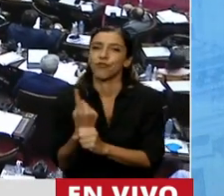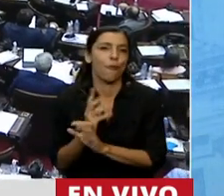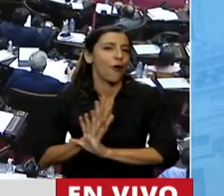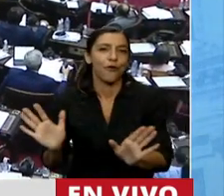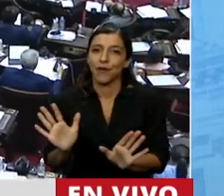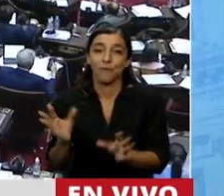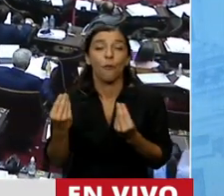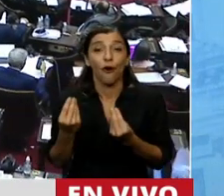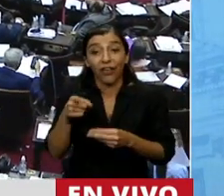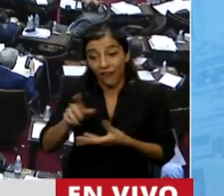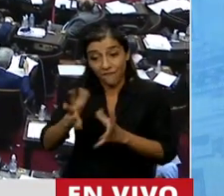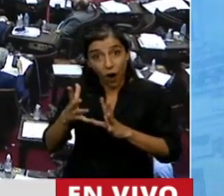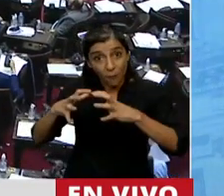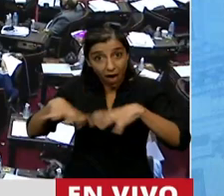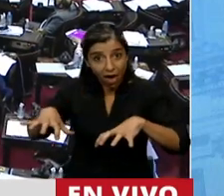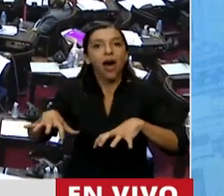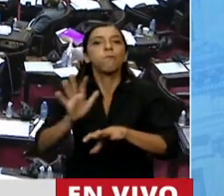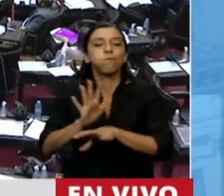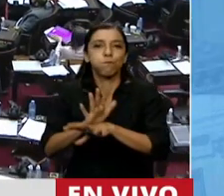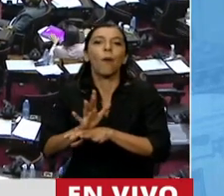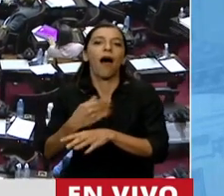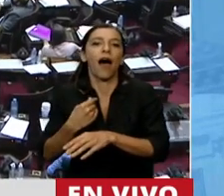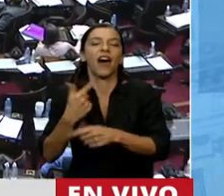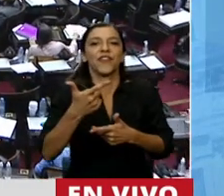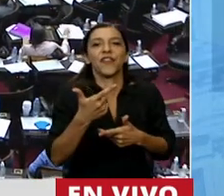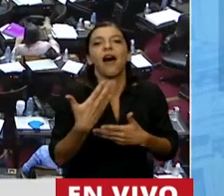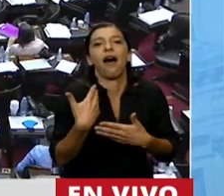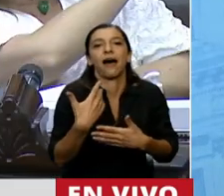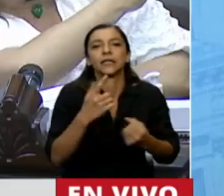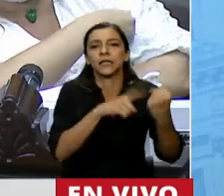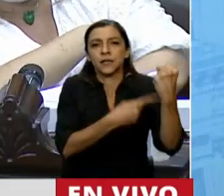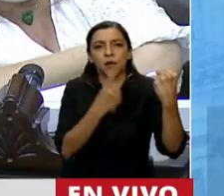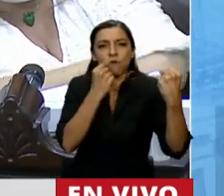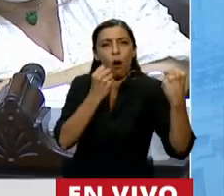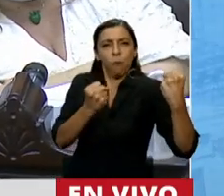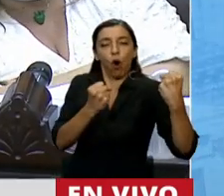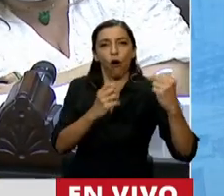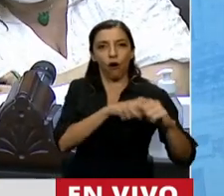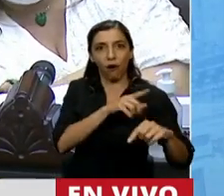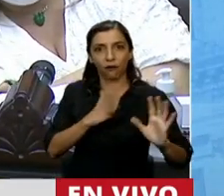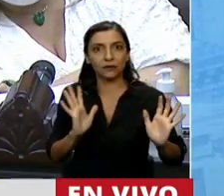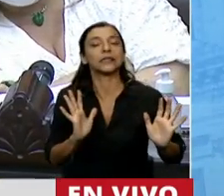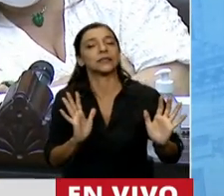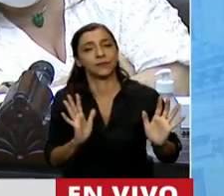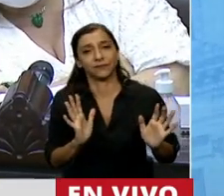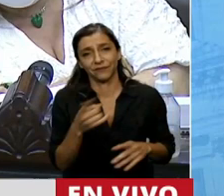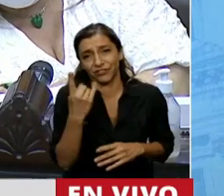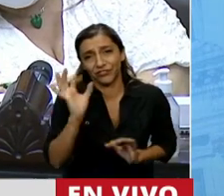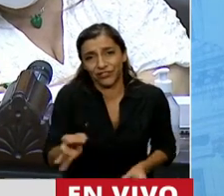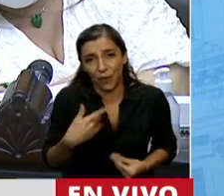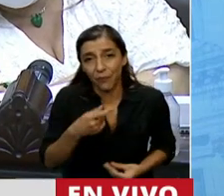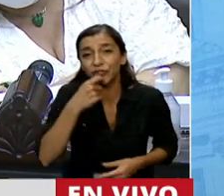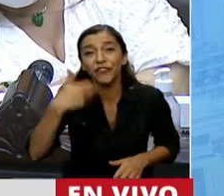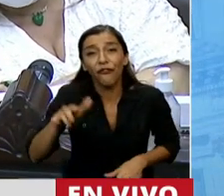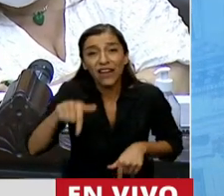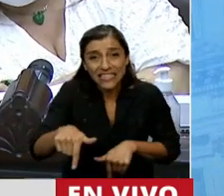mecanismo predilecto del poder machista. Porque ¿acaso alguien tiene alguna sospecha de que si este problema de salud pública hubiera sido